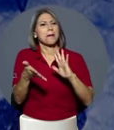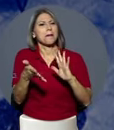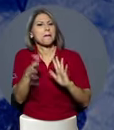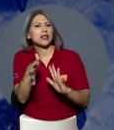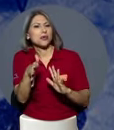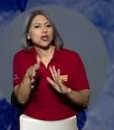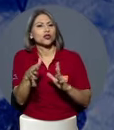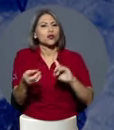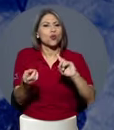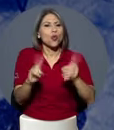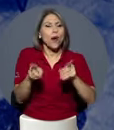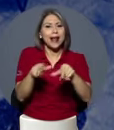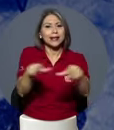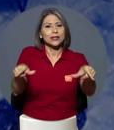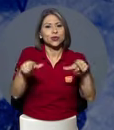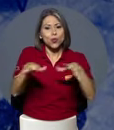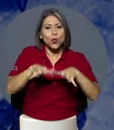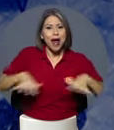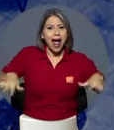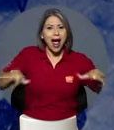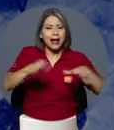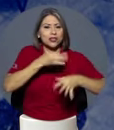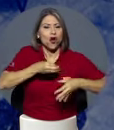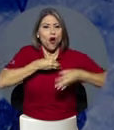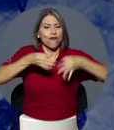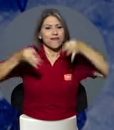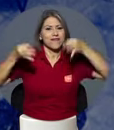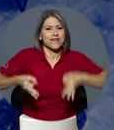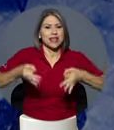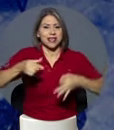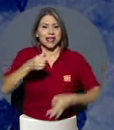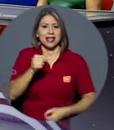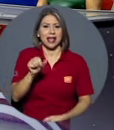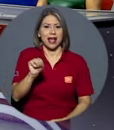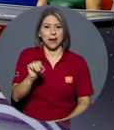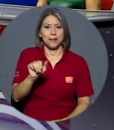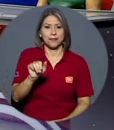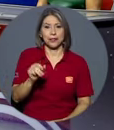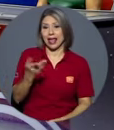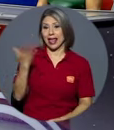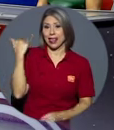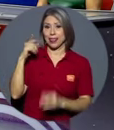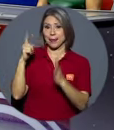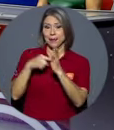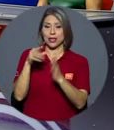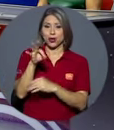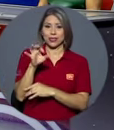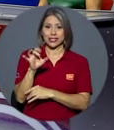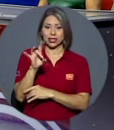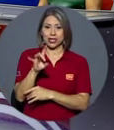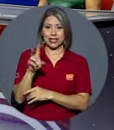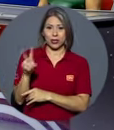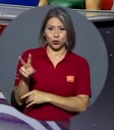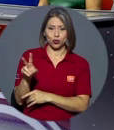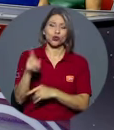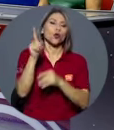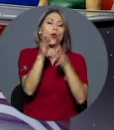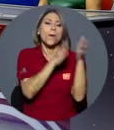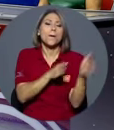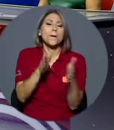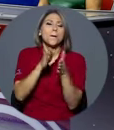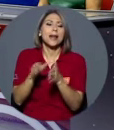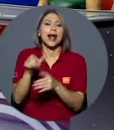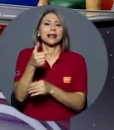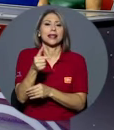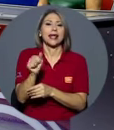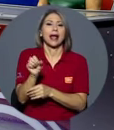las cuales cubre en este momento oficialmente? Sí, desde 1982, en lo que fue un plan